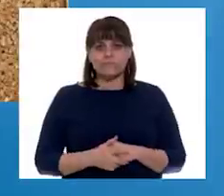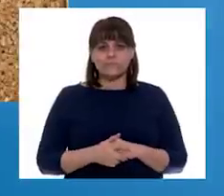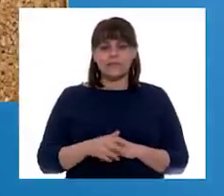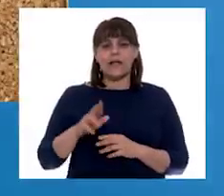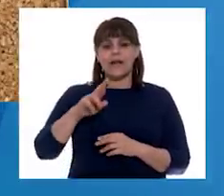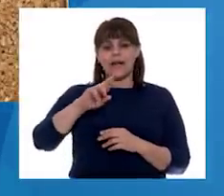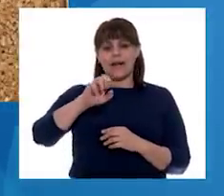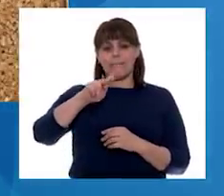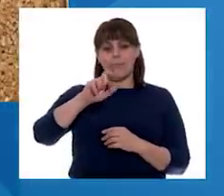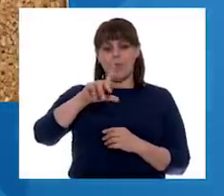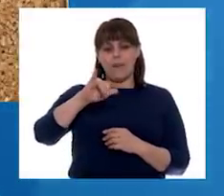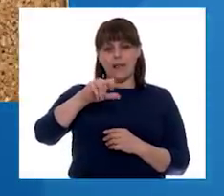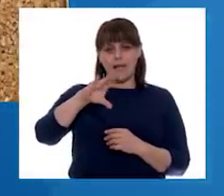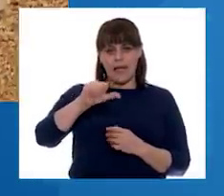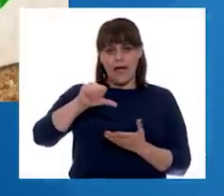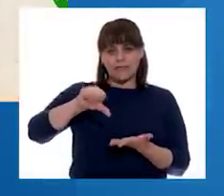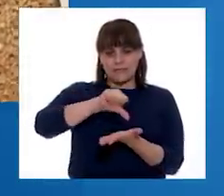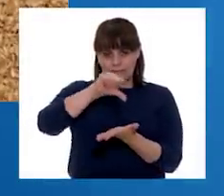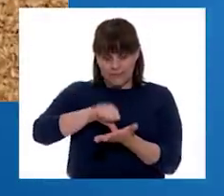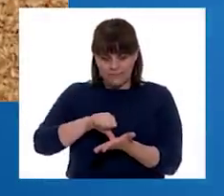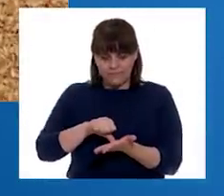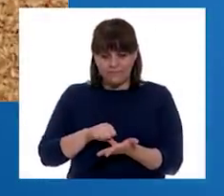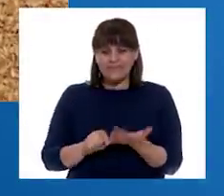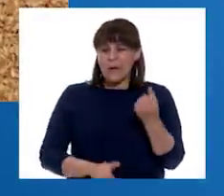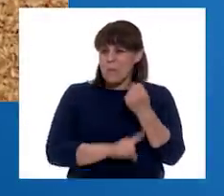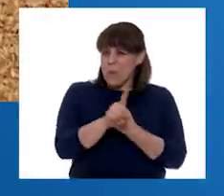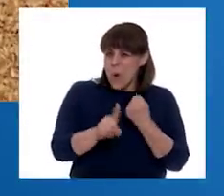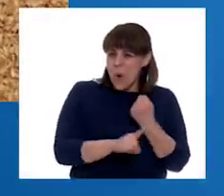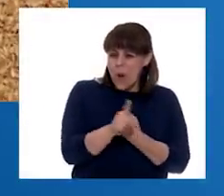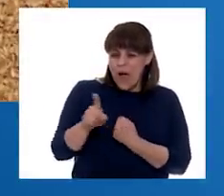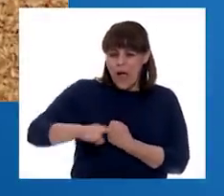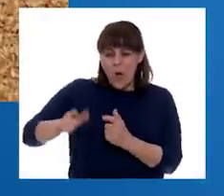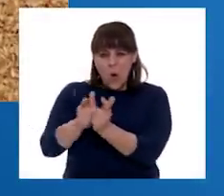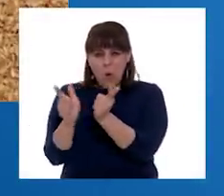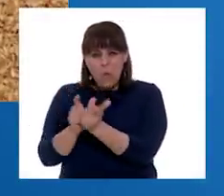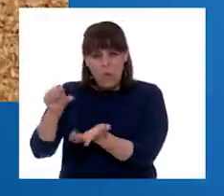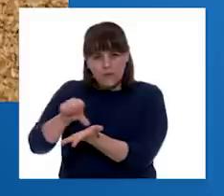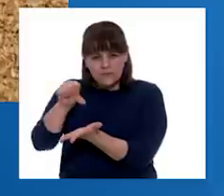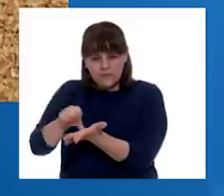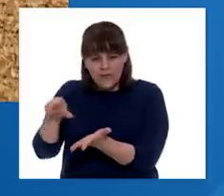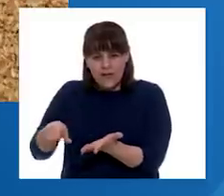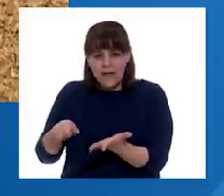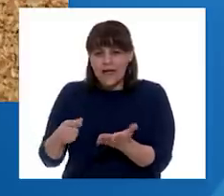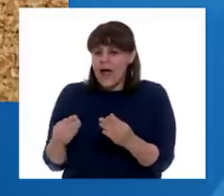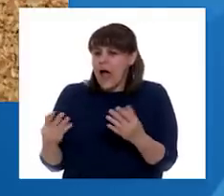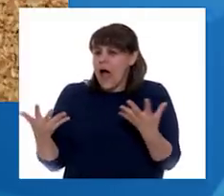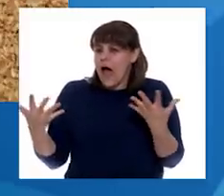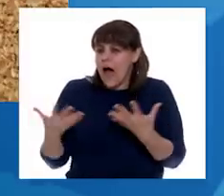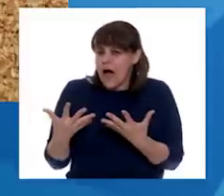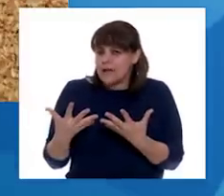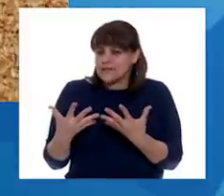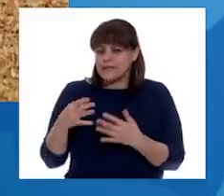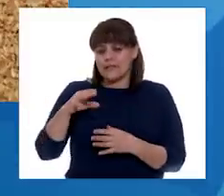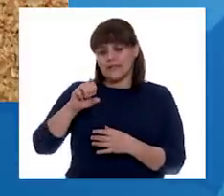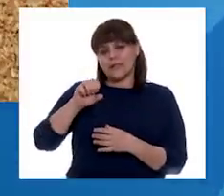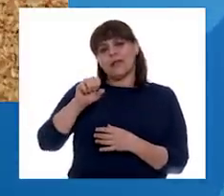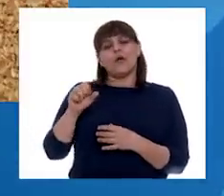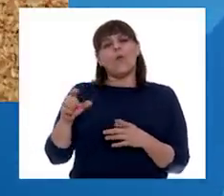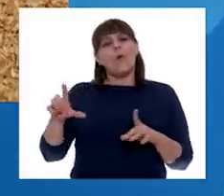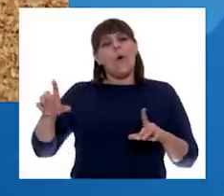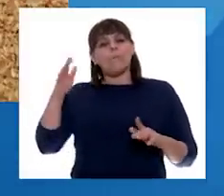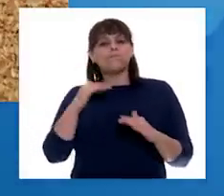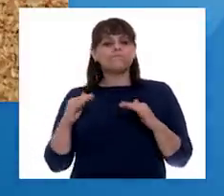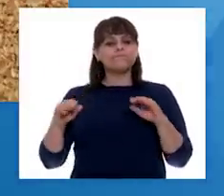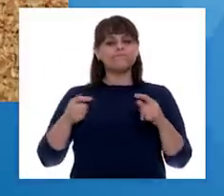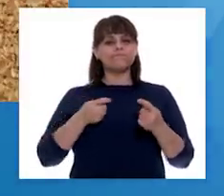Centralista. La crisis justificó para los centralistas crear el supremo poder conservador para controlar al